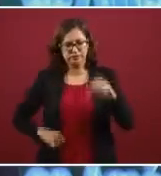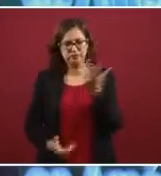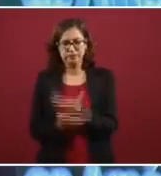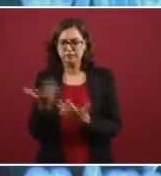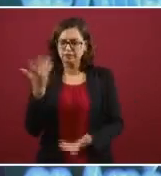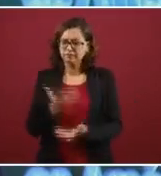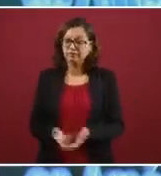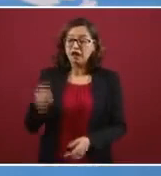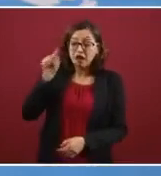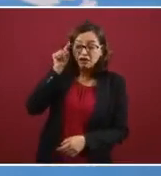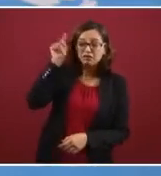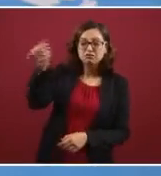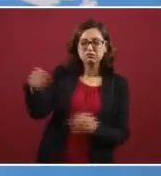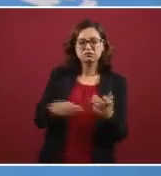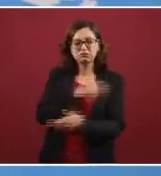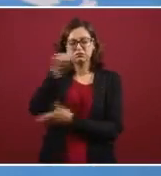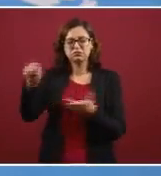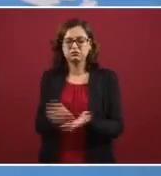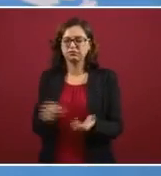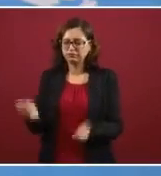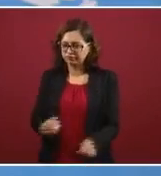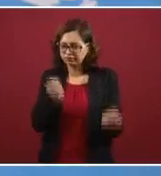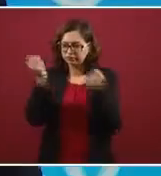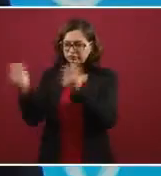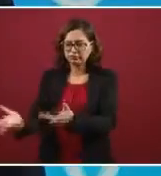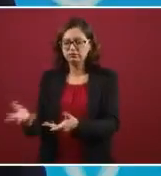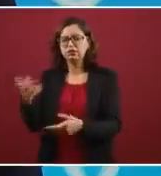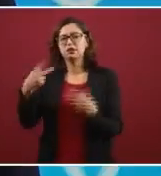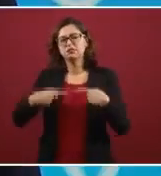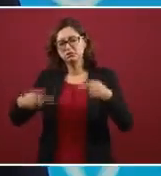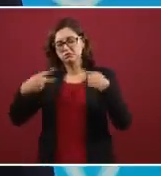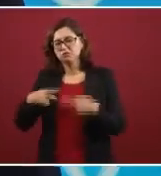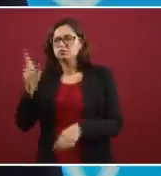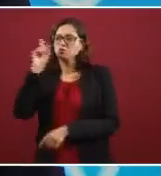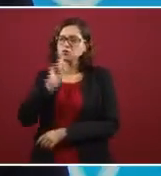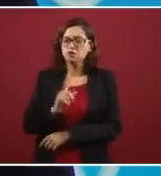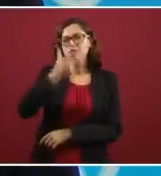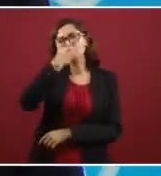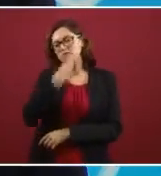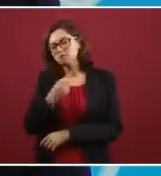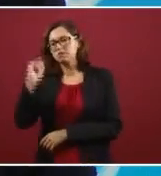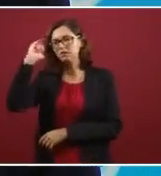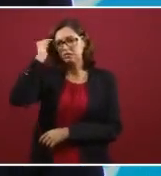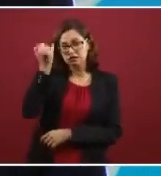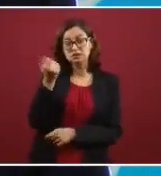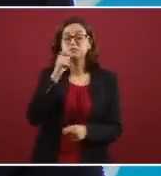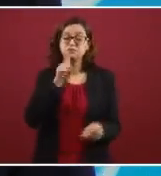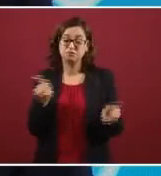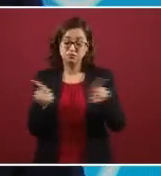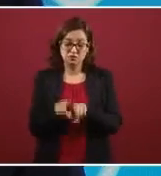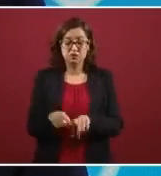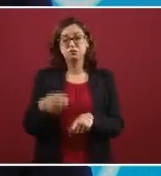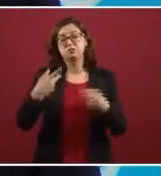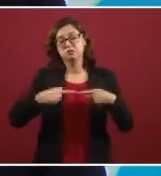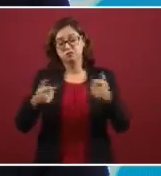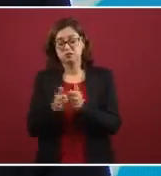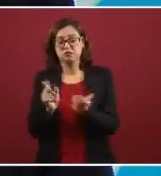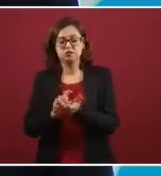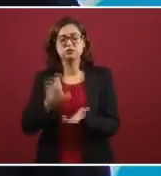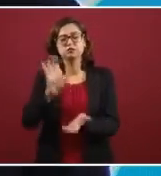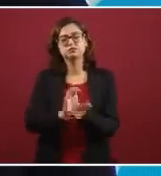pueblos indígenas, sin abandonar, por cierto, a las personas con discapacidad ni a los adultos mayores. Pero por otra